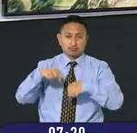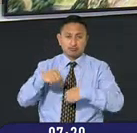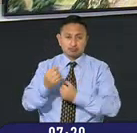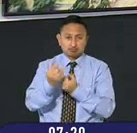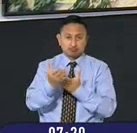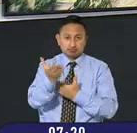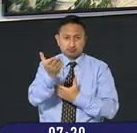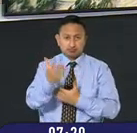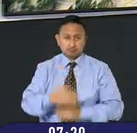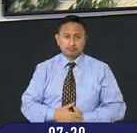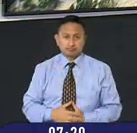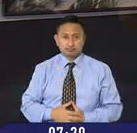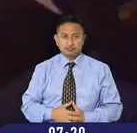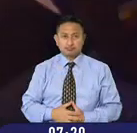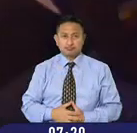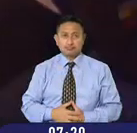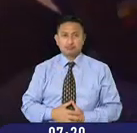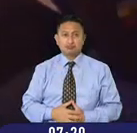informe al respecto.